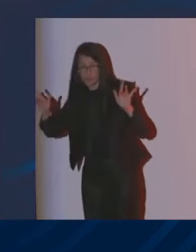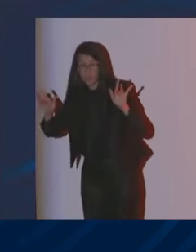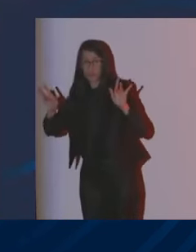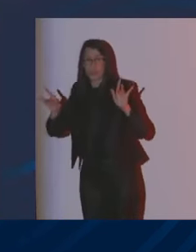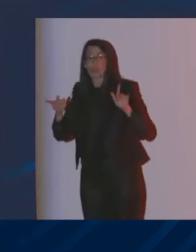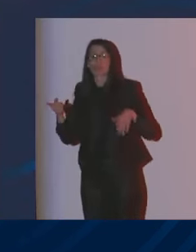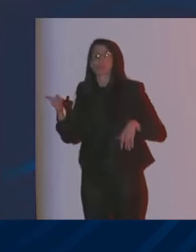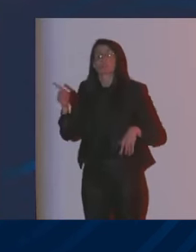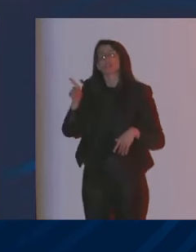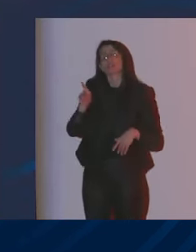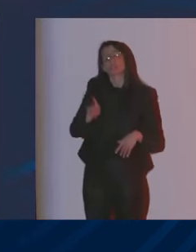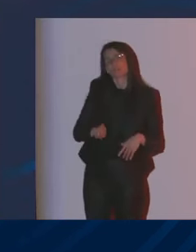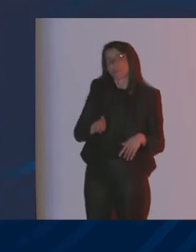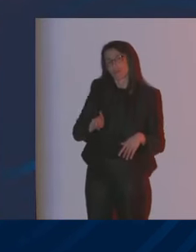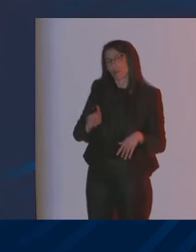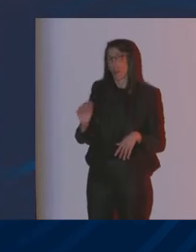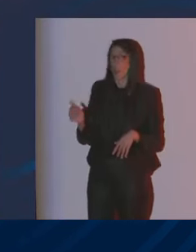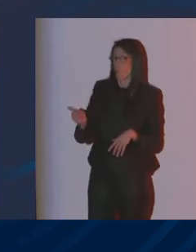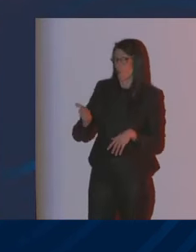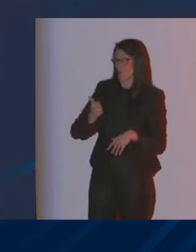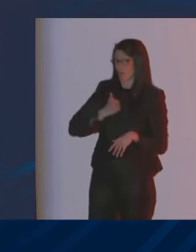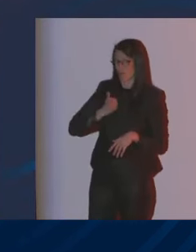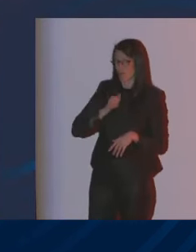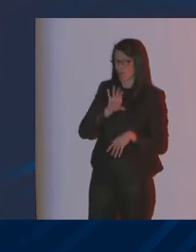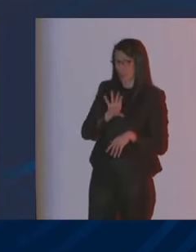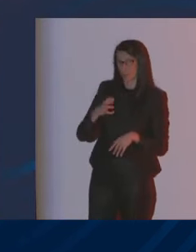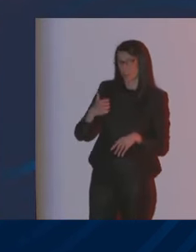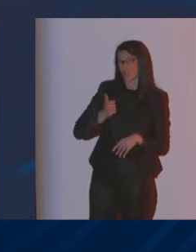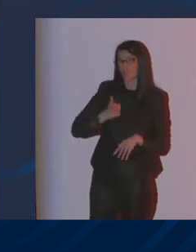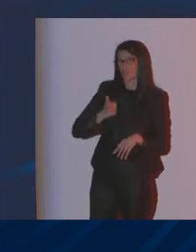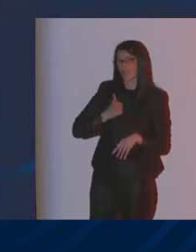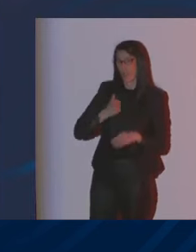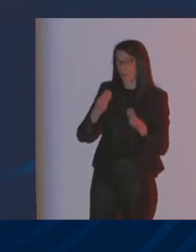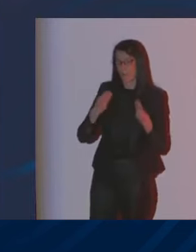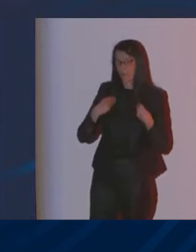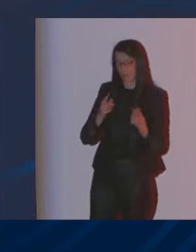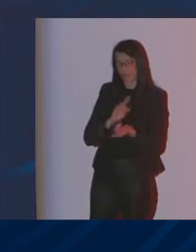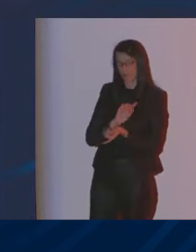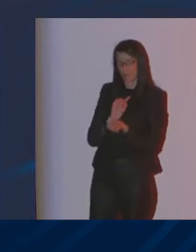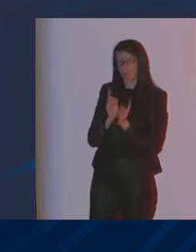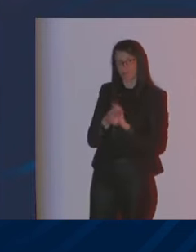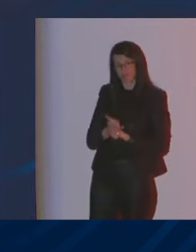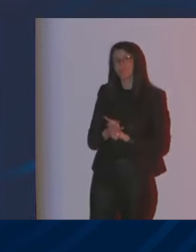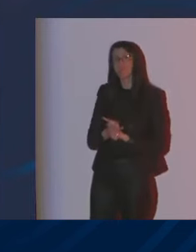de las oportunidades que cambian vidas.